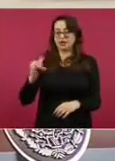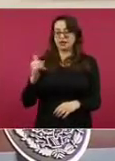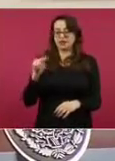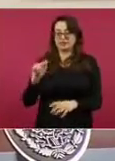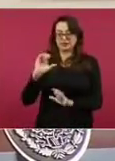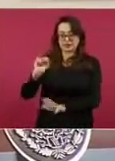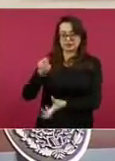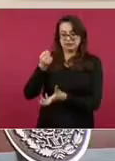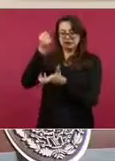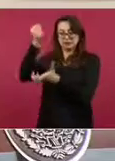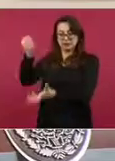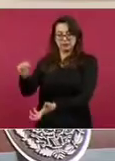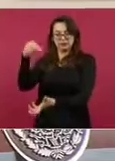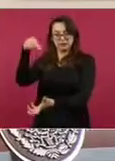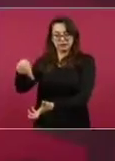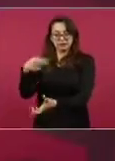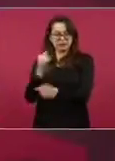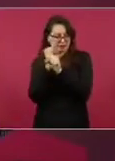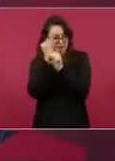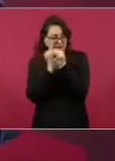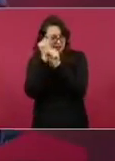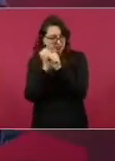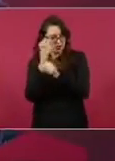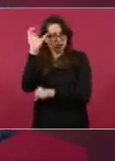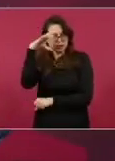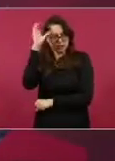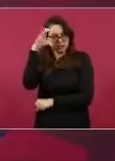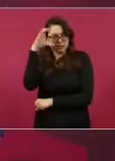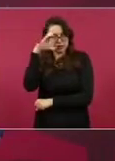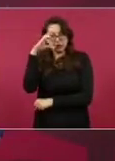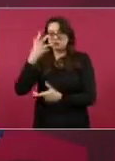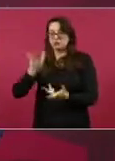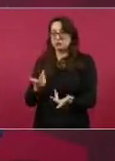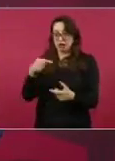a las grandes empresas transnacionales.